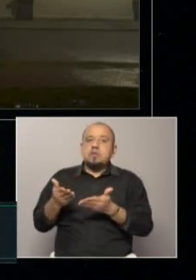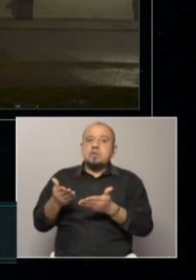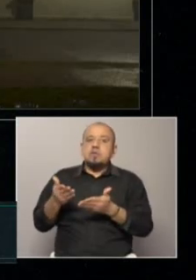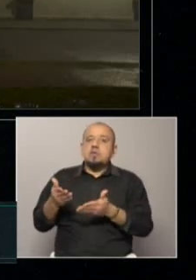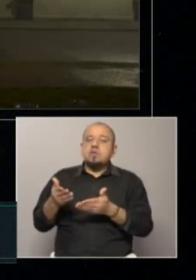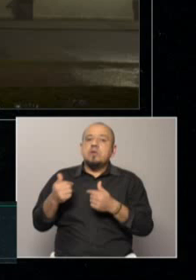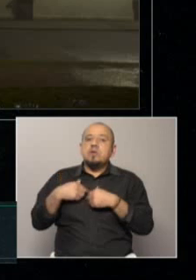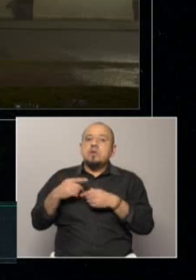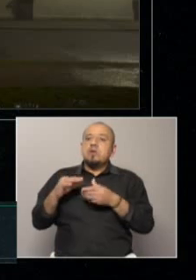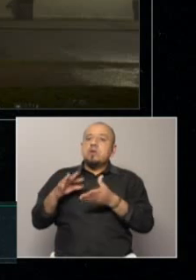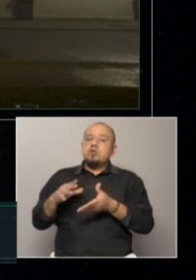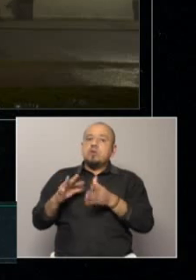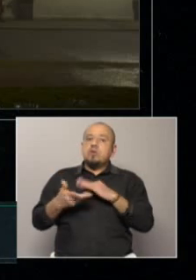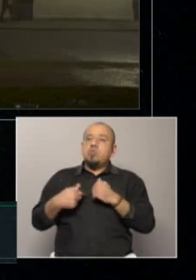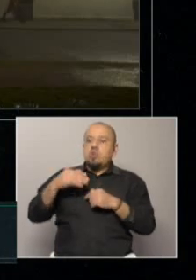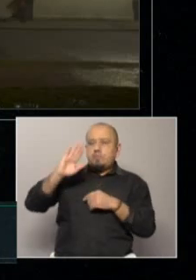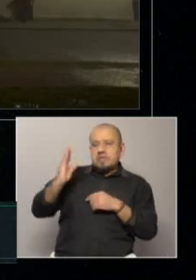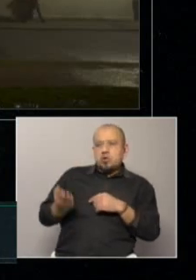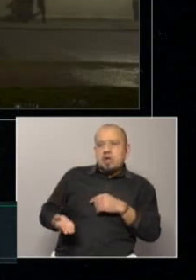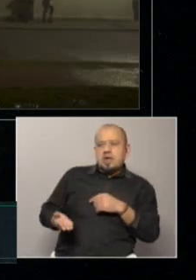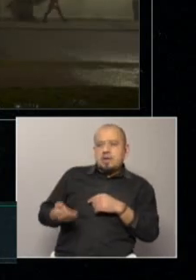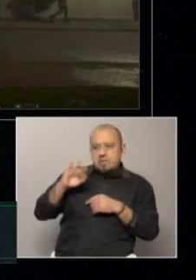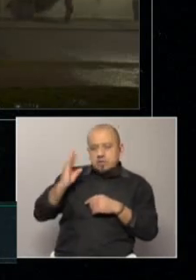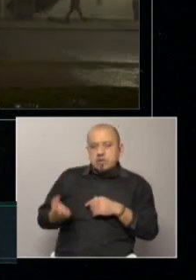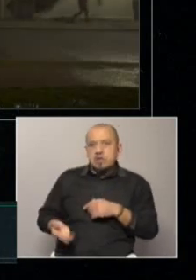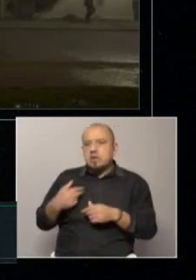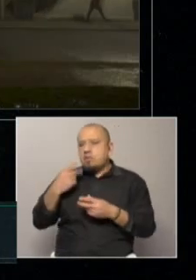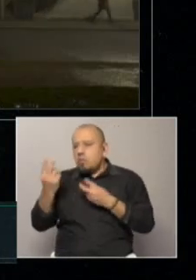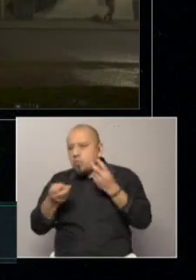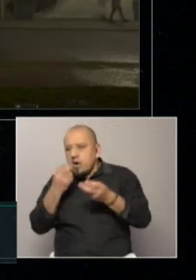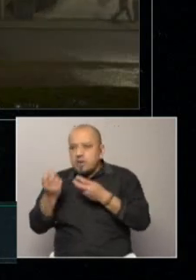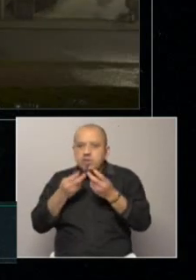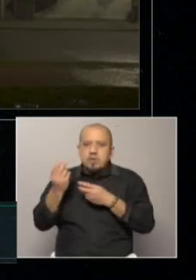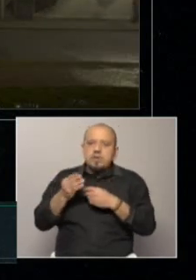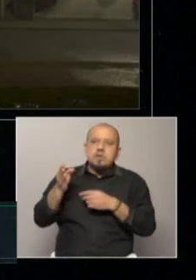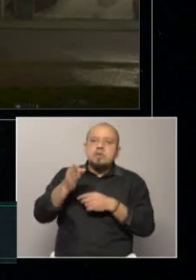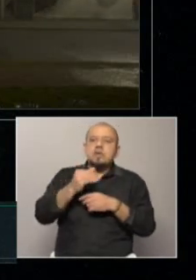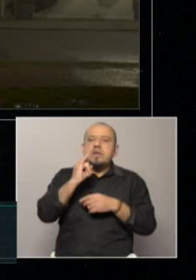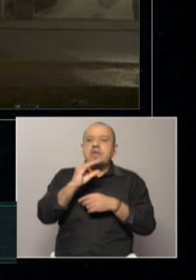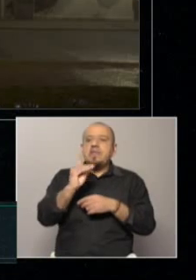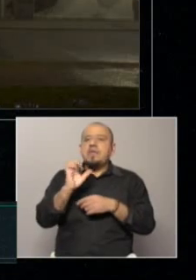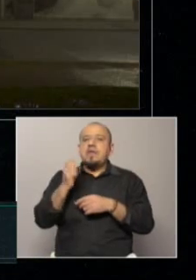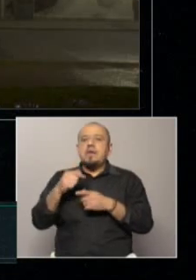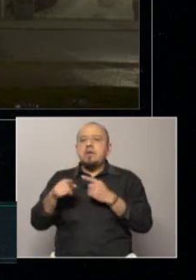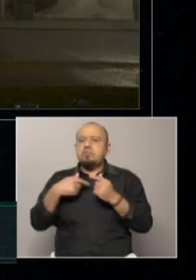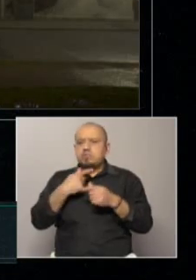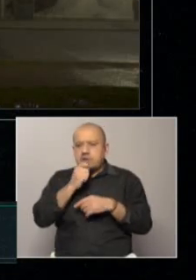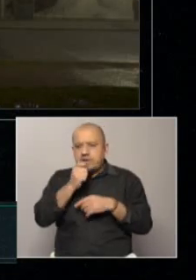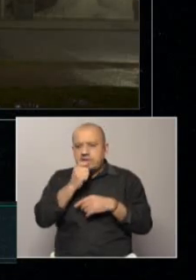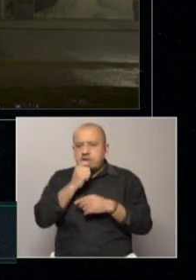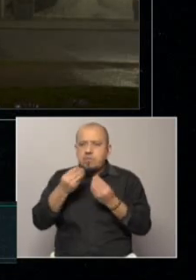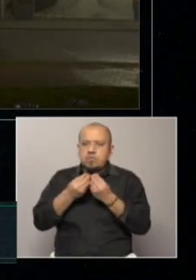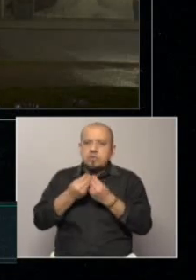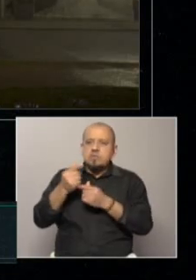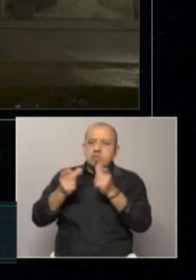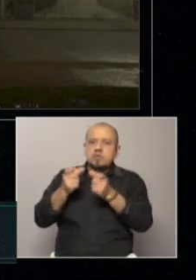se podría decir, soy como una especie de personaje que va buscando, ¿no? A Idea. Entrevistamos a un montón de gente,